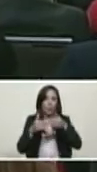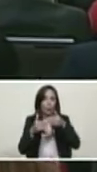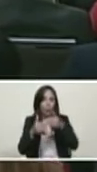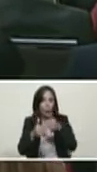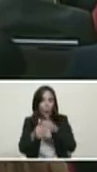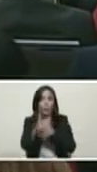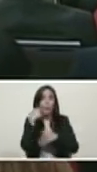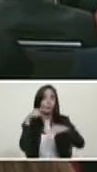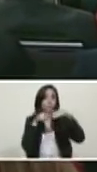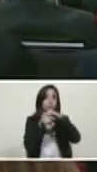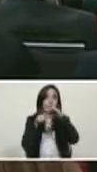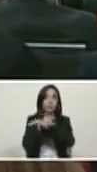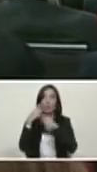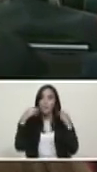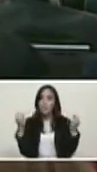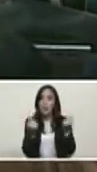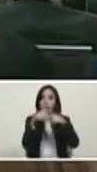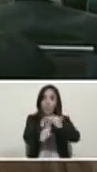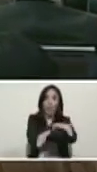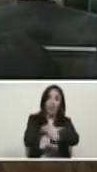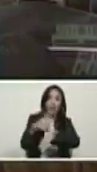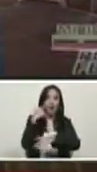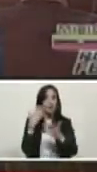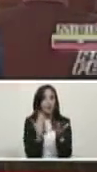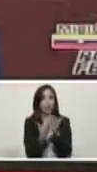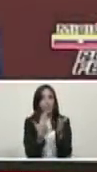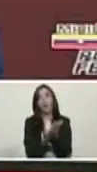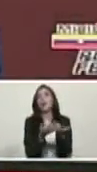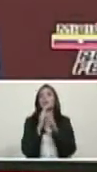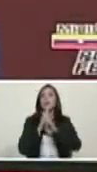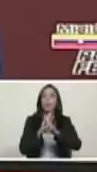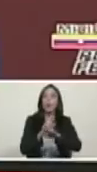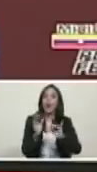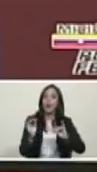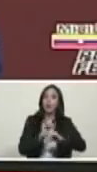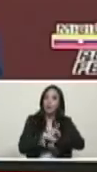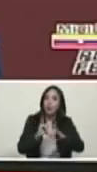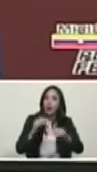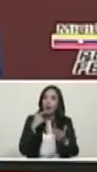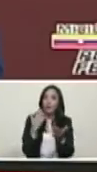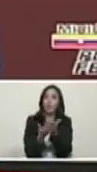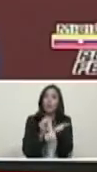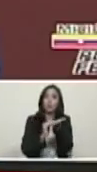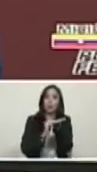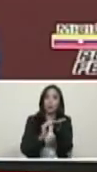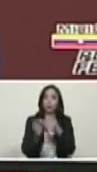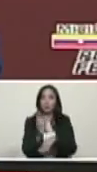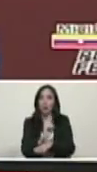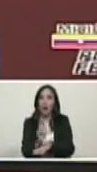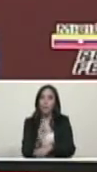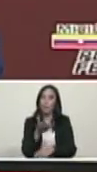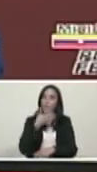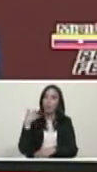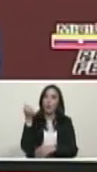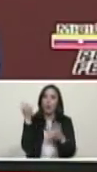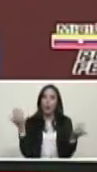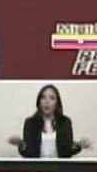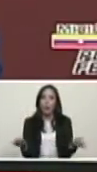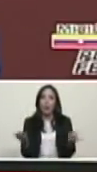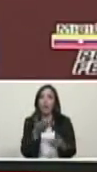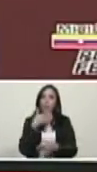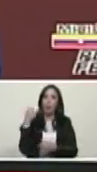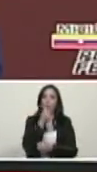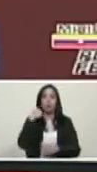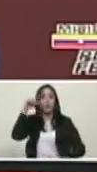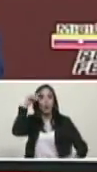ir a la calle a dar resultados a encontrar soluciones a mejorar la vida de la gente es